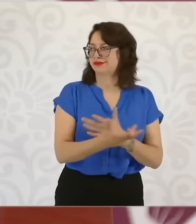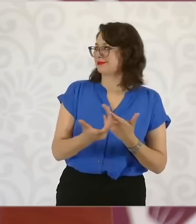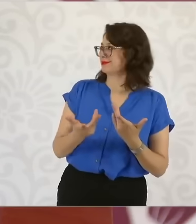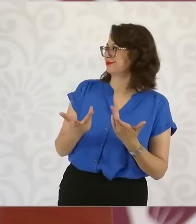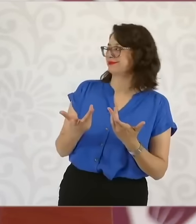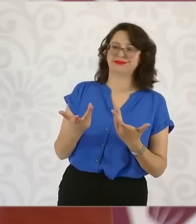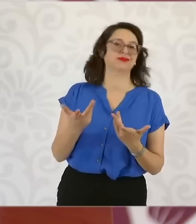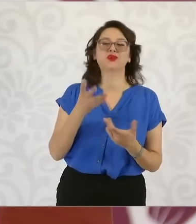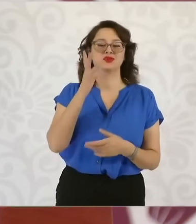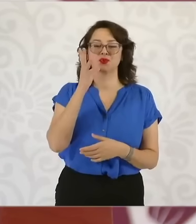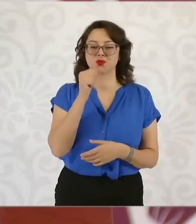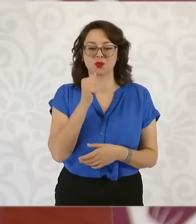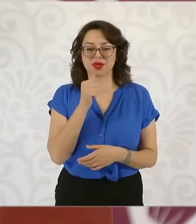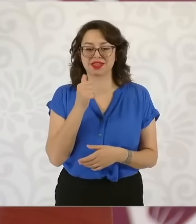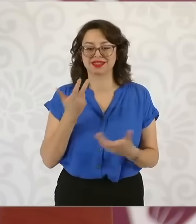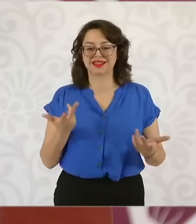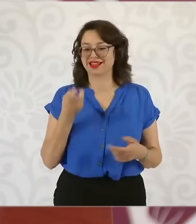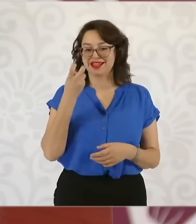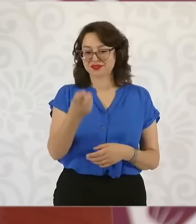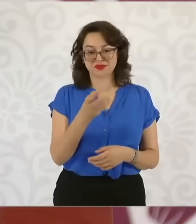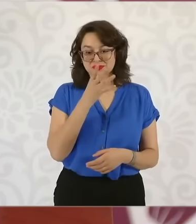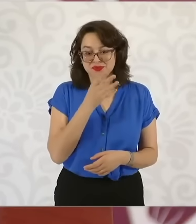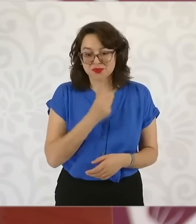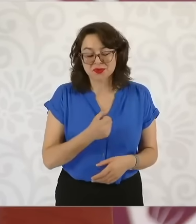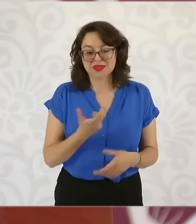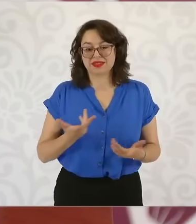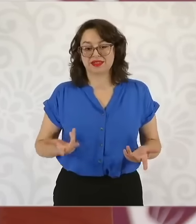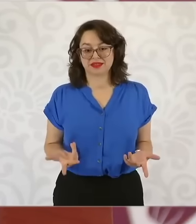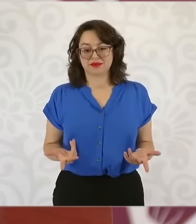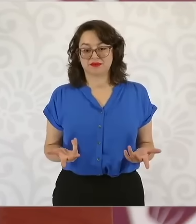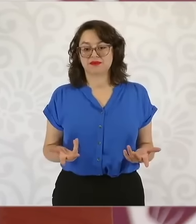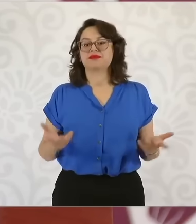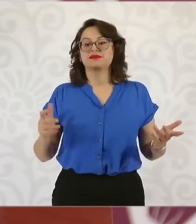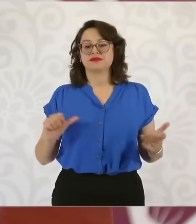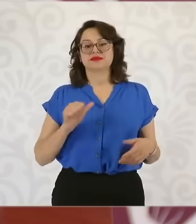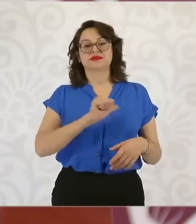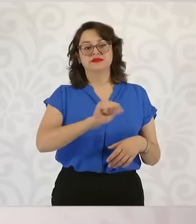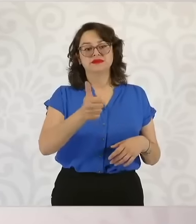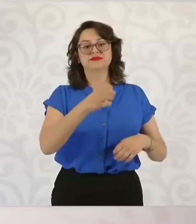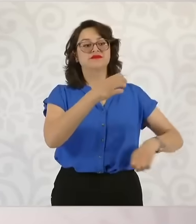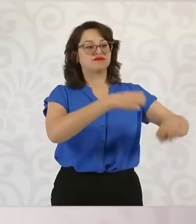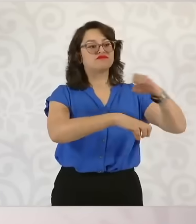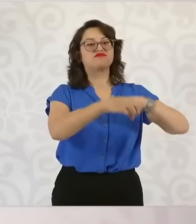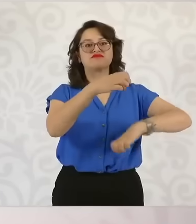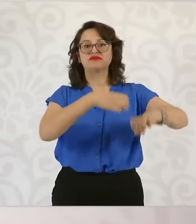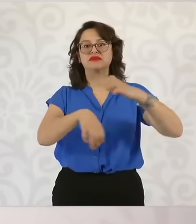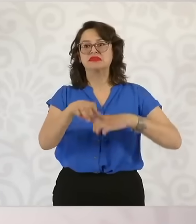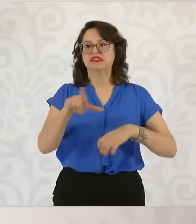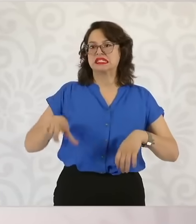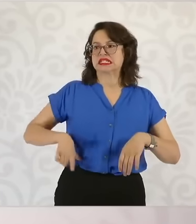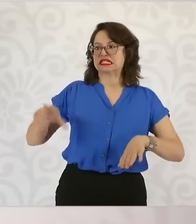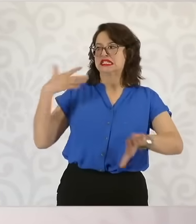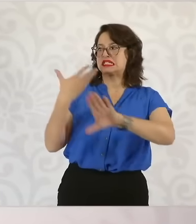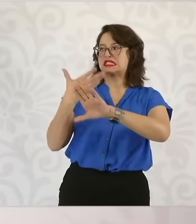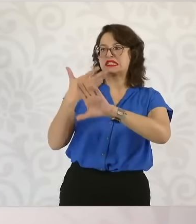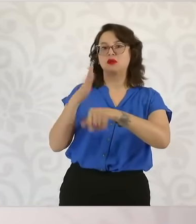Entonces, o otros empresarios que abiertamente militan contra nosotros y que el problema de fondo pues